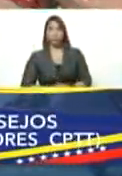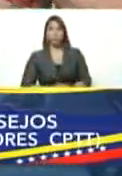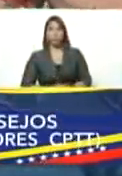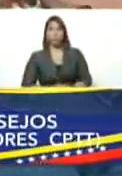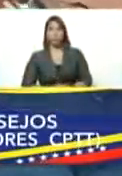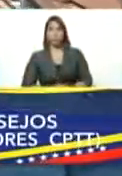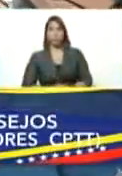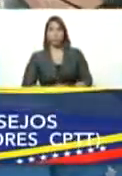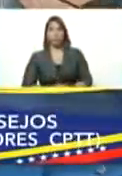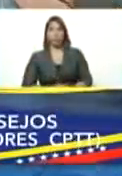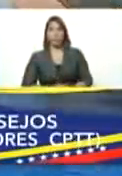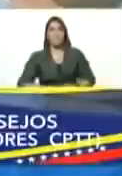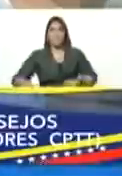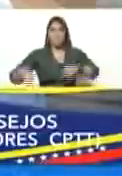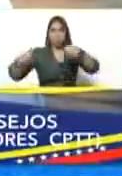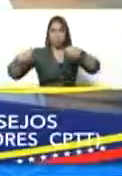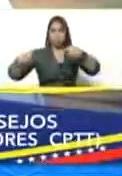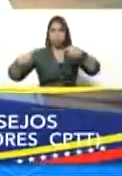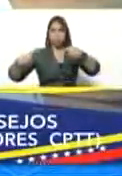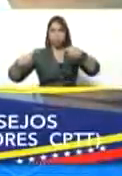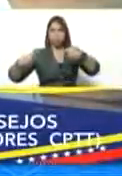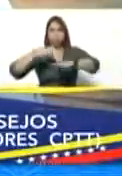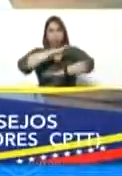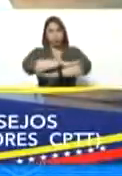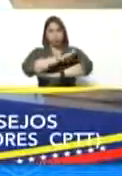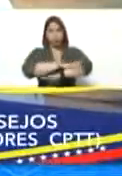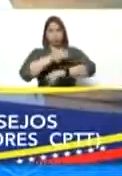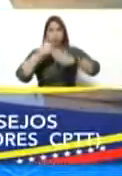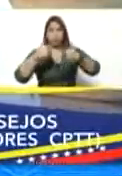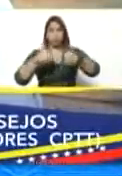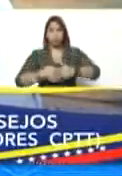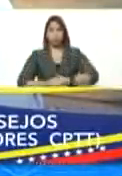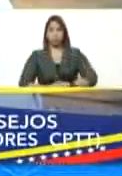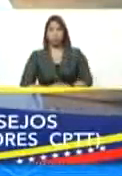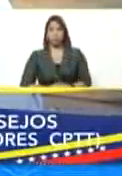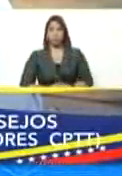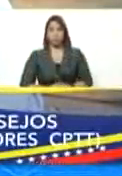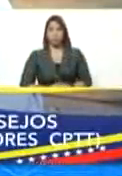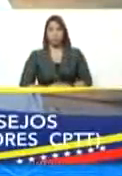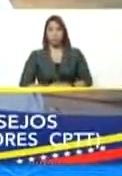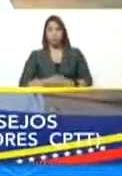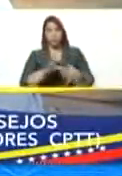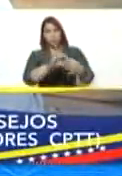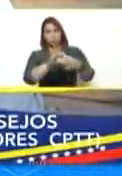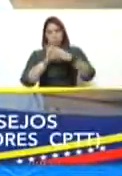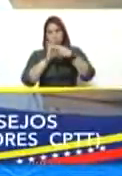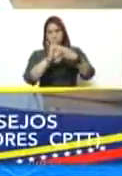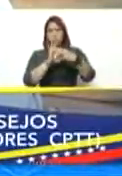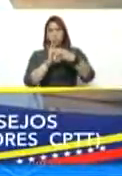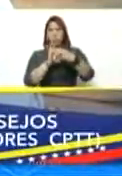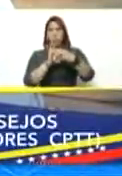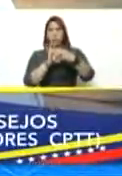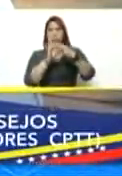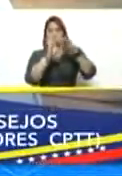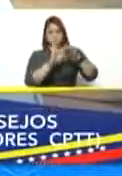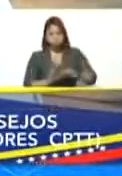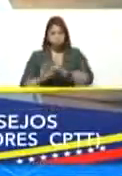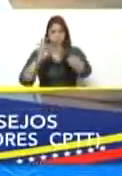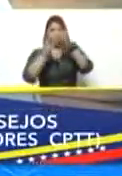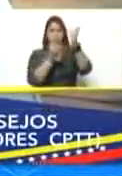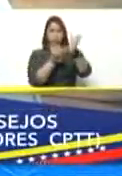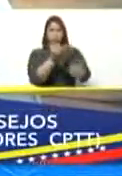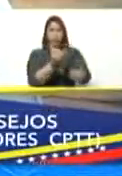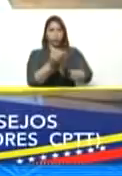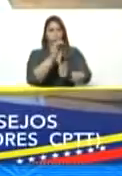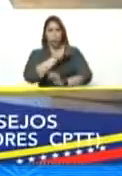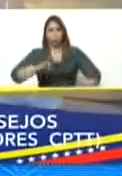para el combate, de la disciplina, de la cohesión, de la unión, de la lealtad de la